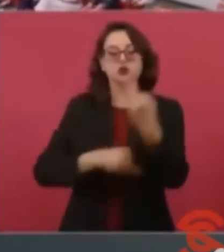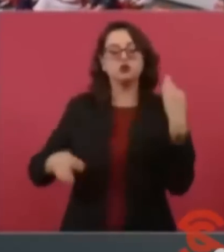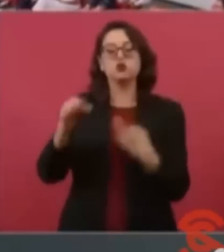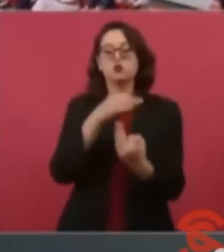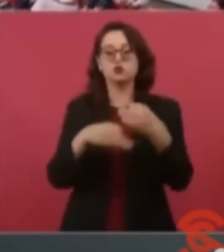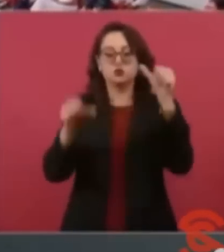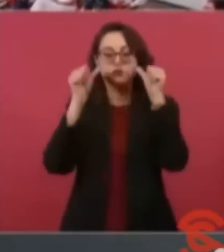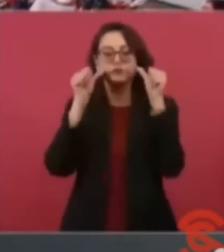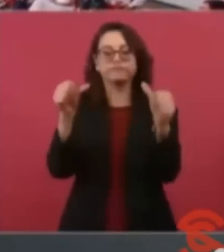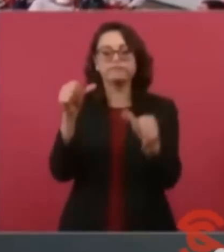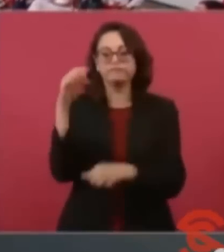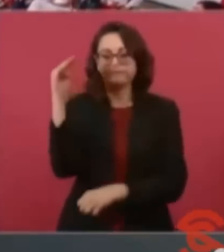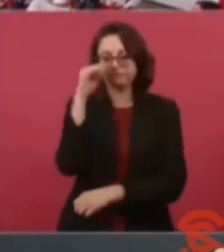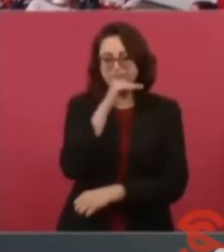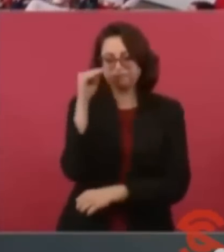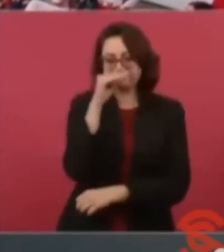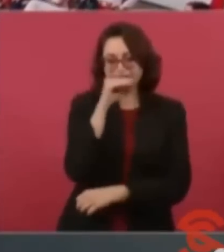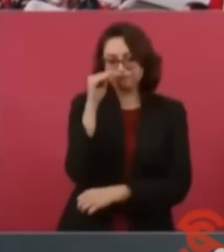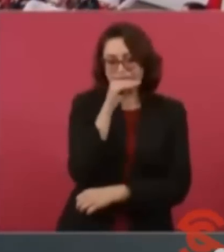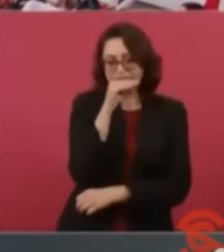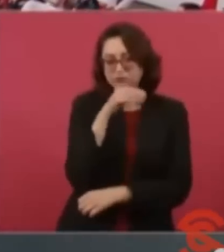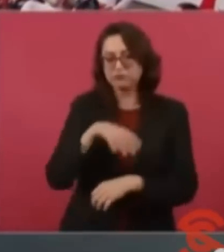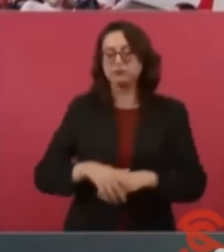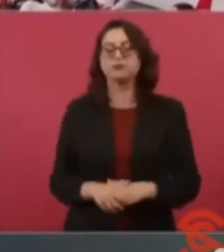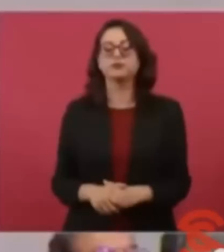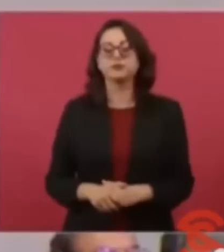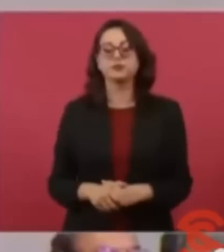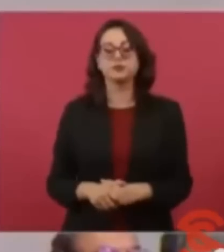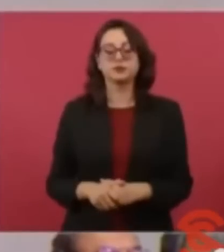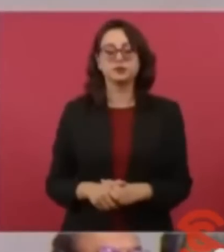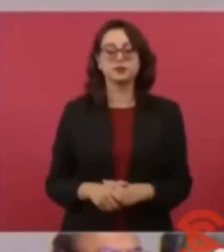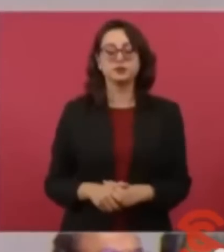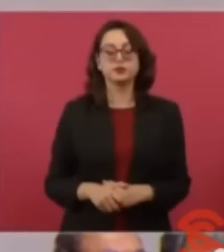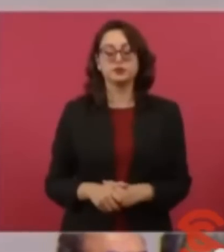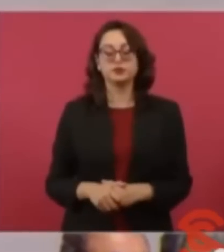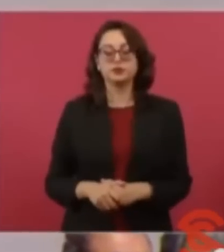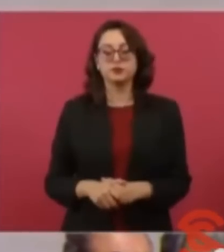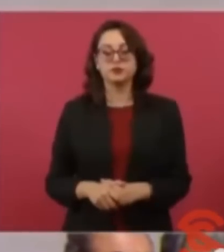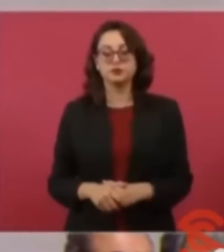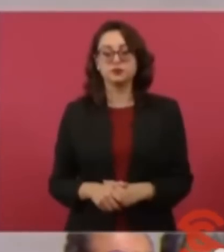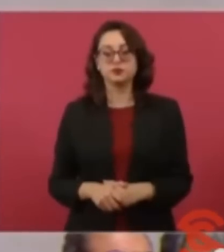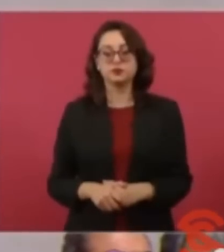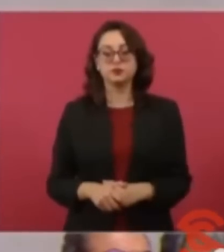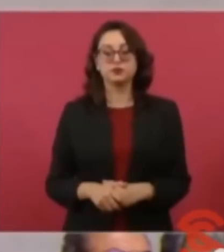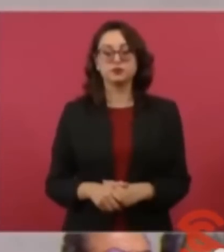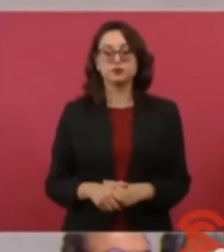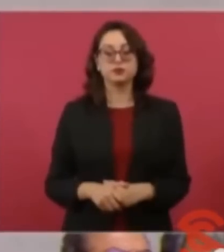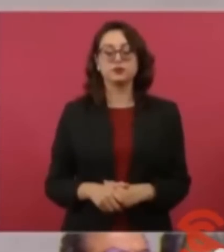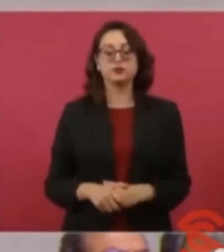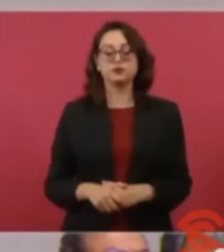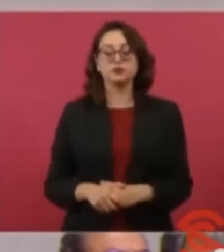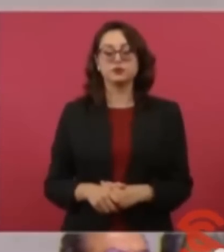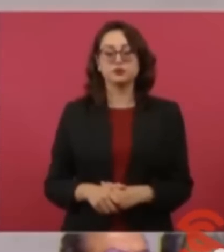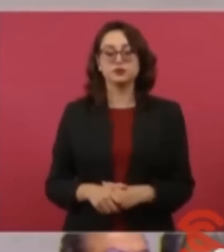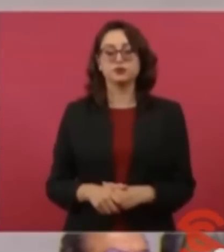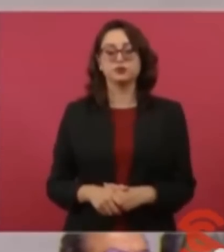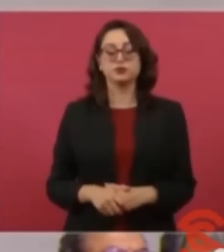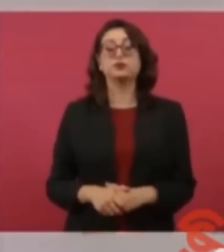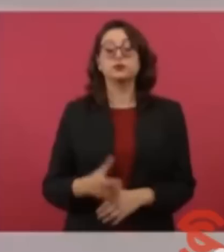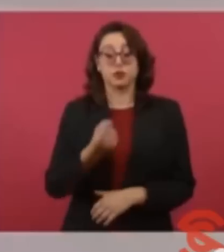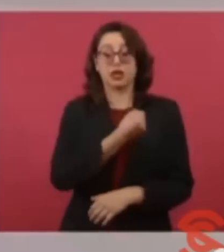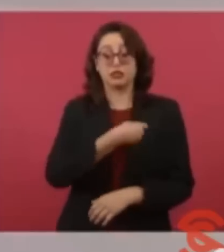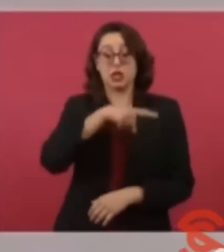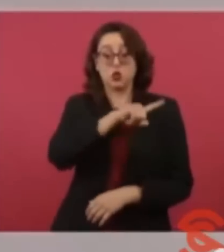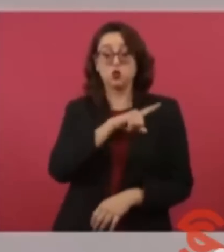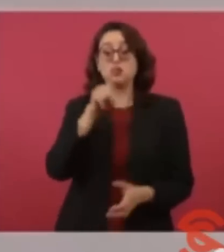gratuita. Vamos a cumplir el compromiso de basificar a todos los trabajadores del sector